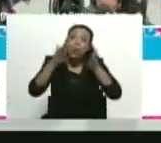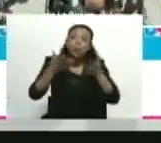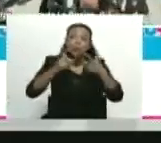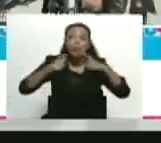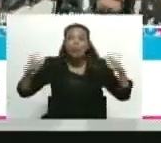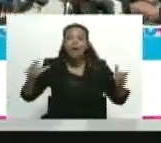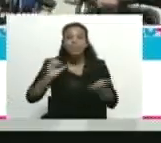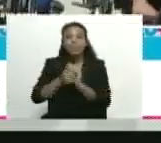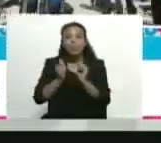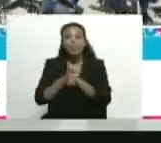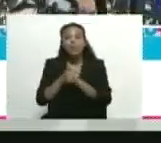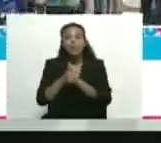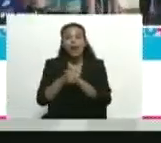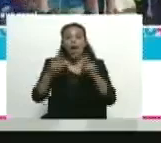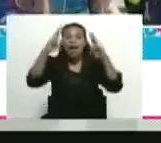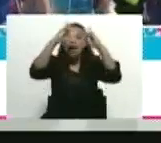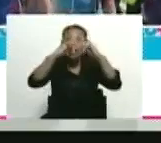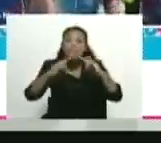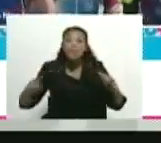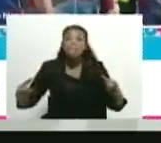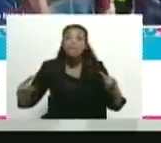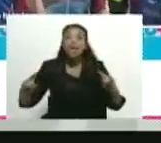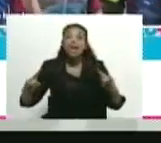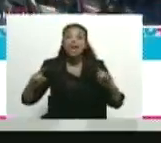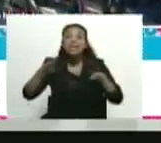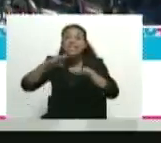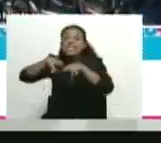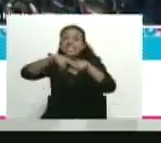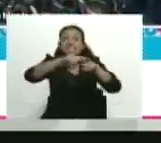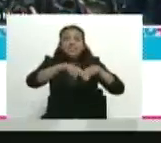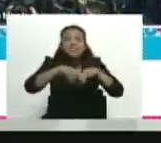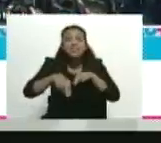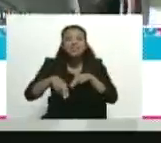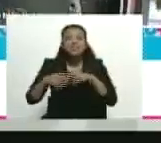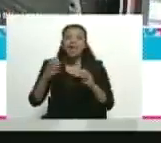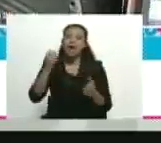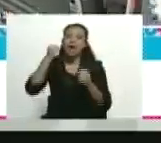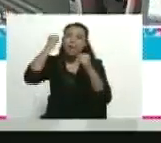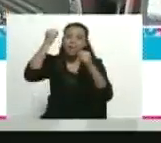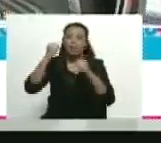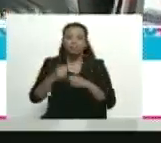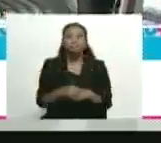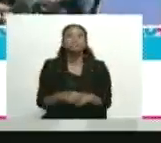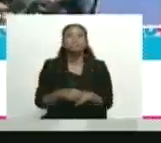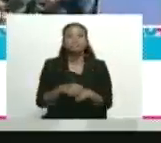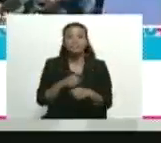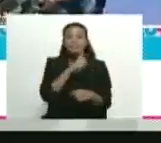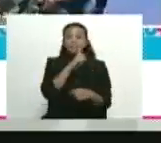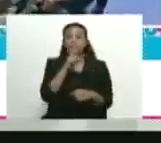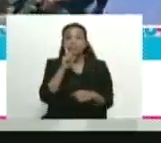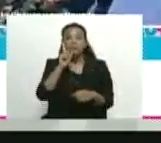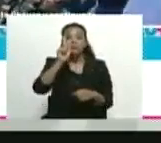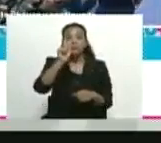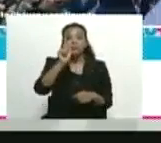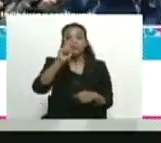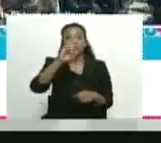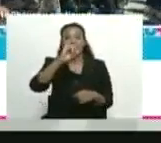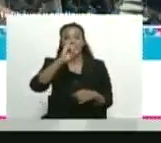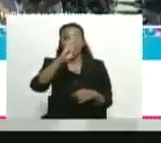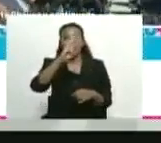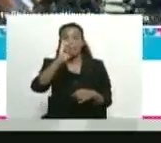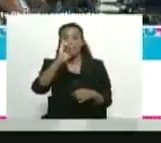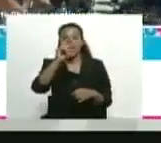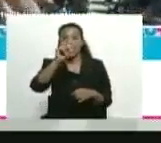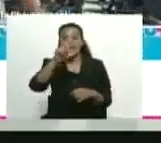masificación deportiva, el campamento deportivo Tribilines y Campeones. Tribilines y Campeones. Tribilina,